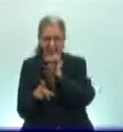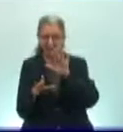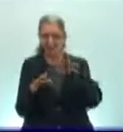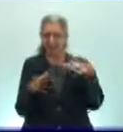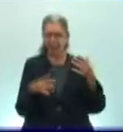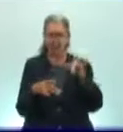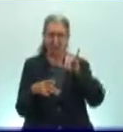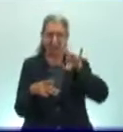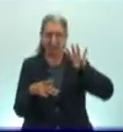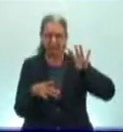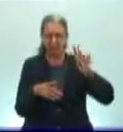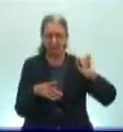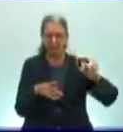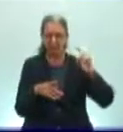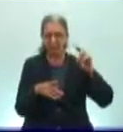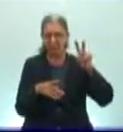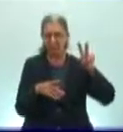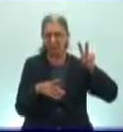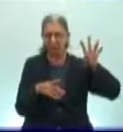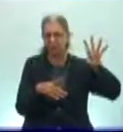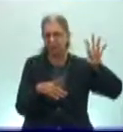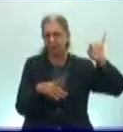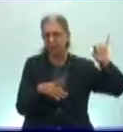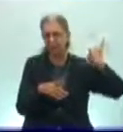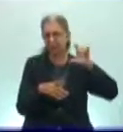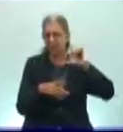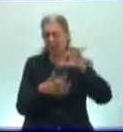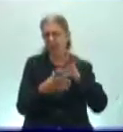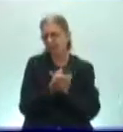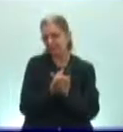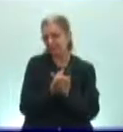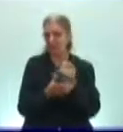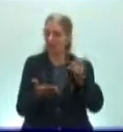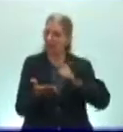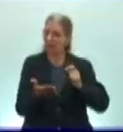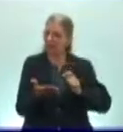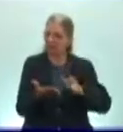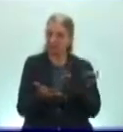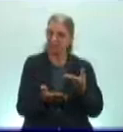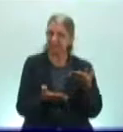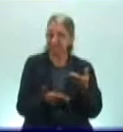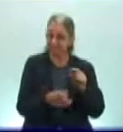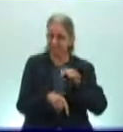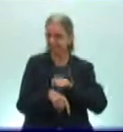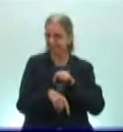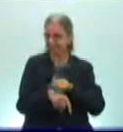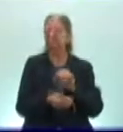94,256 centímetros. Anota rápidamente estas dos longitudes.